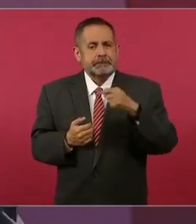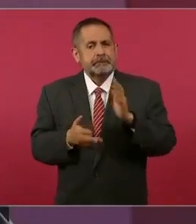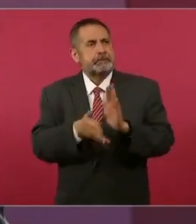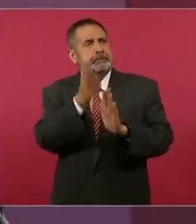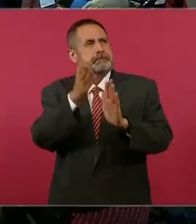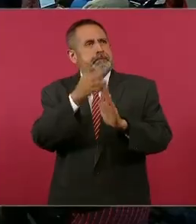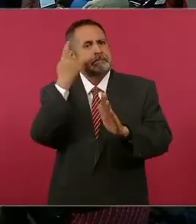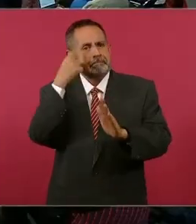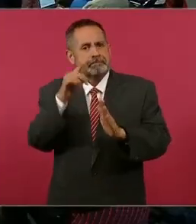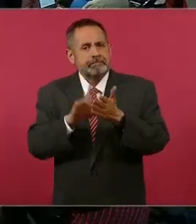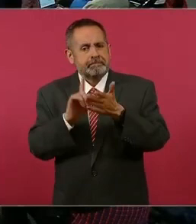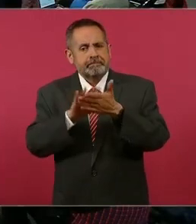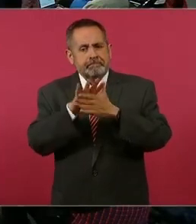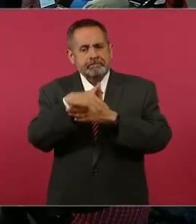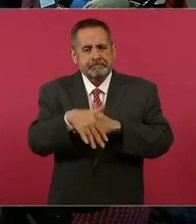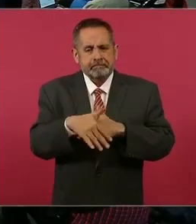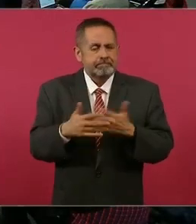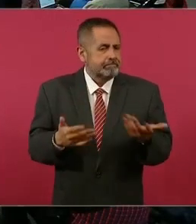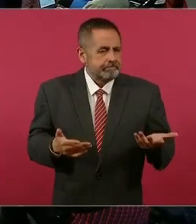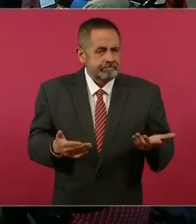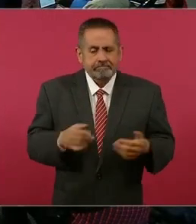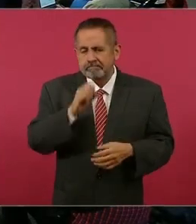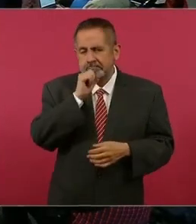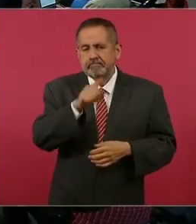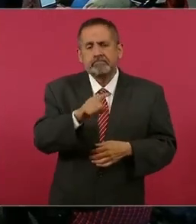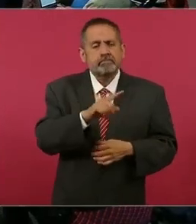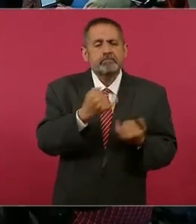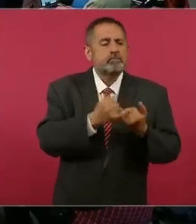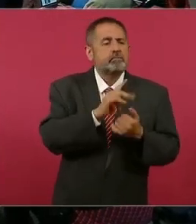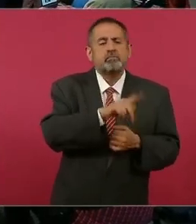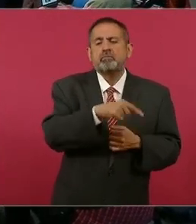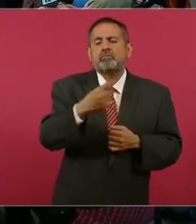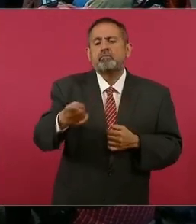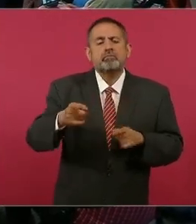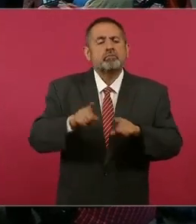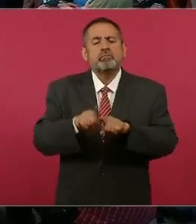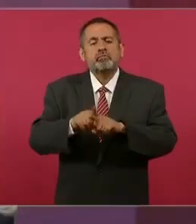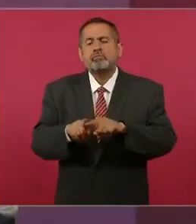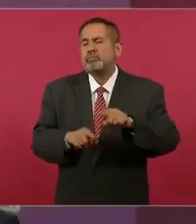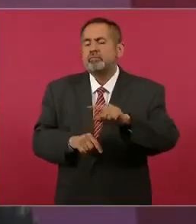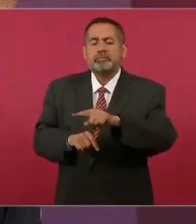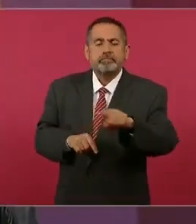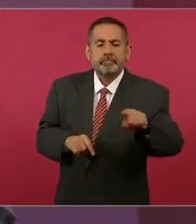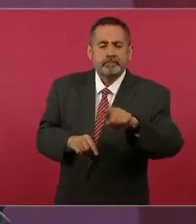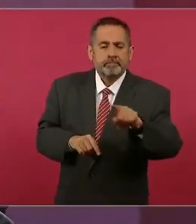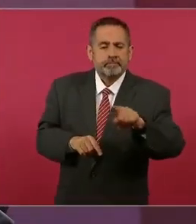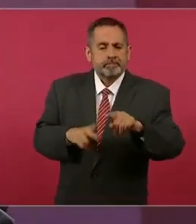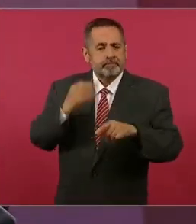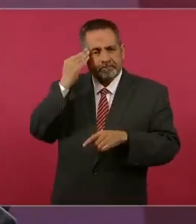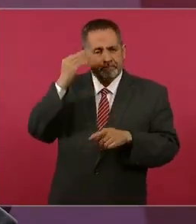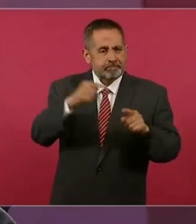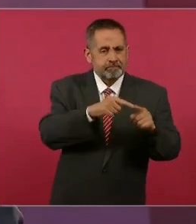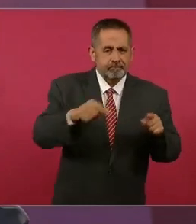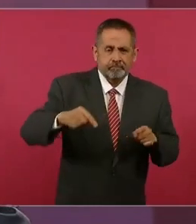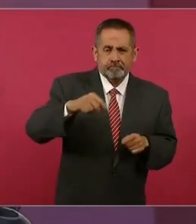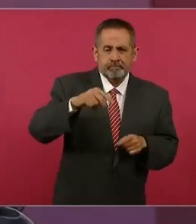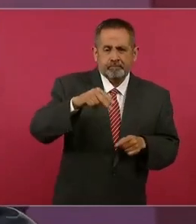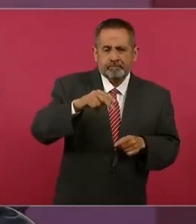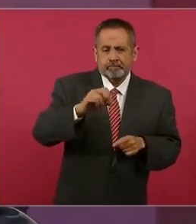Eso lo hicieron también en las presas que construyeron en el periodo neoliberal, en